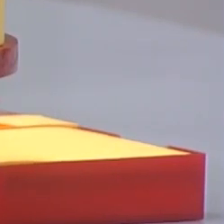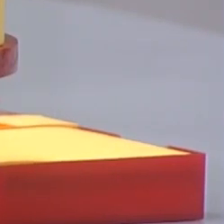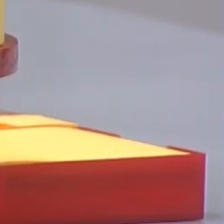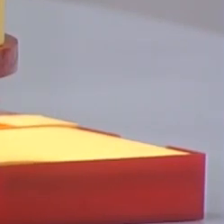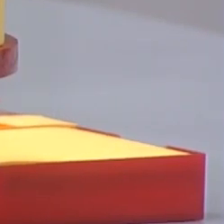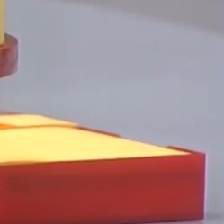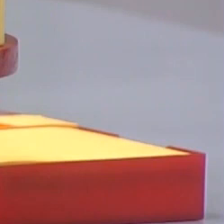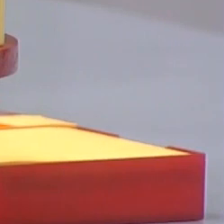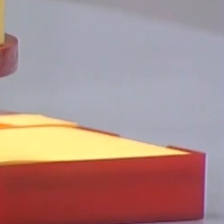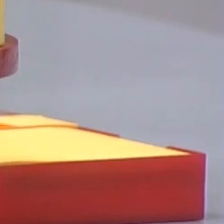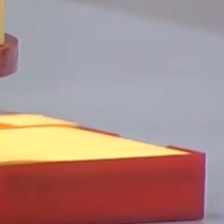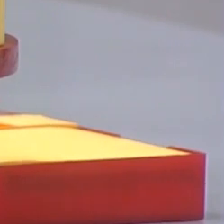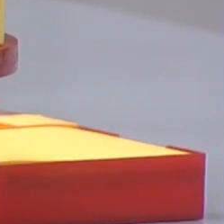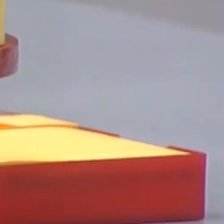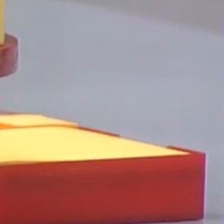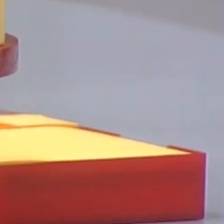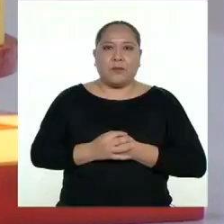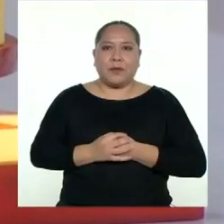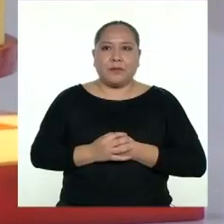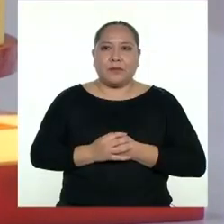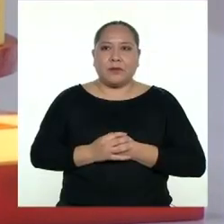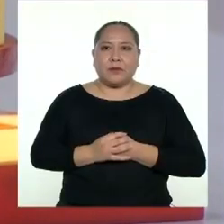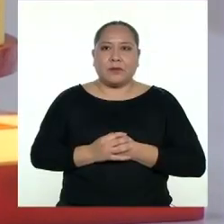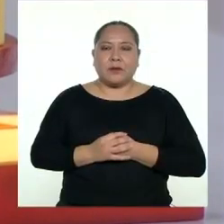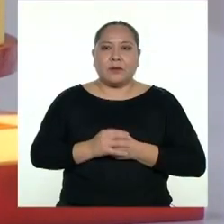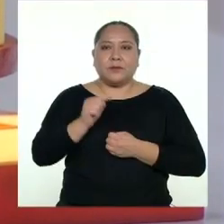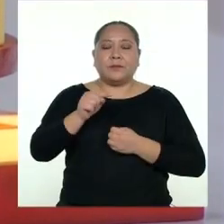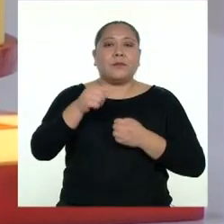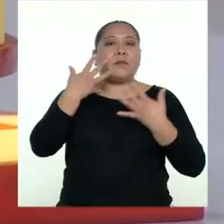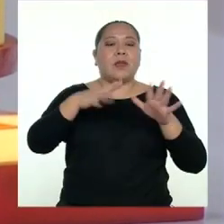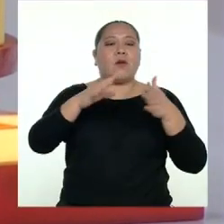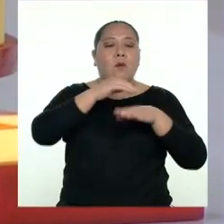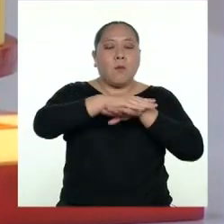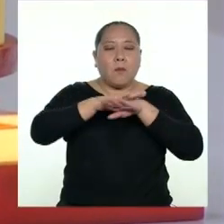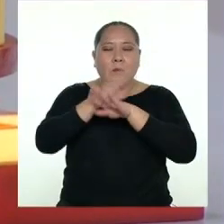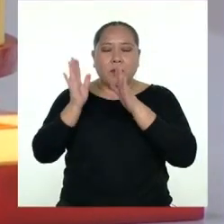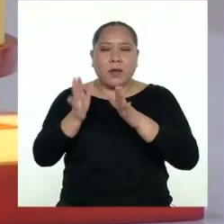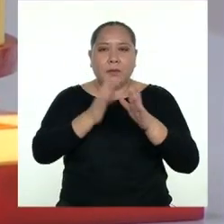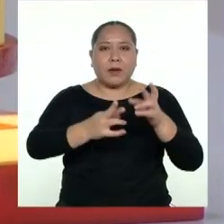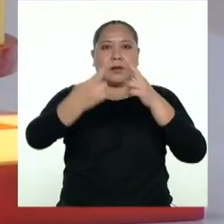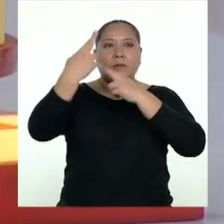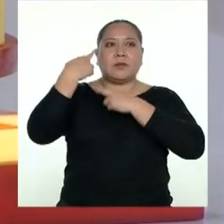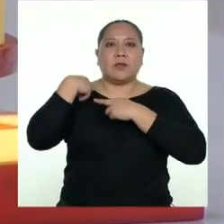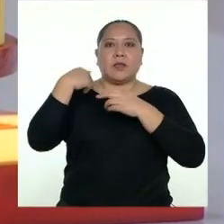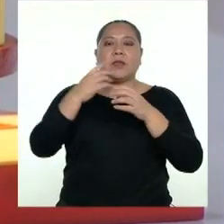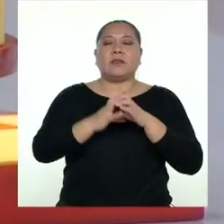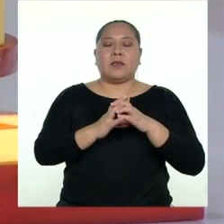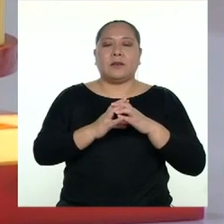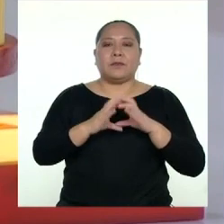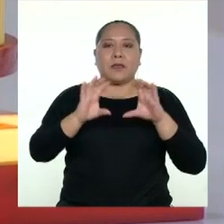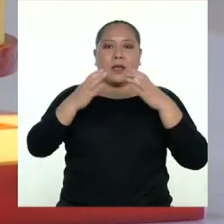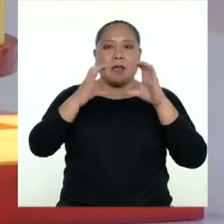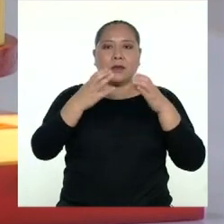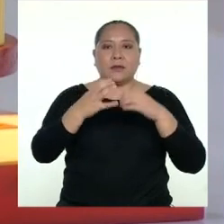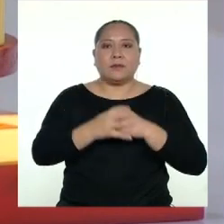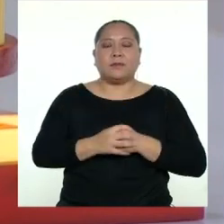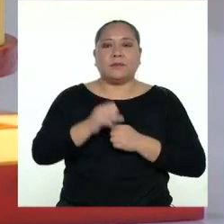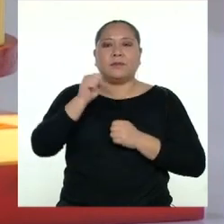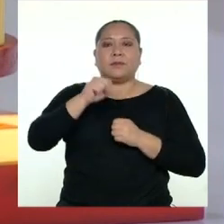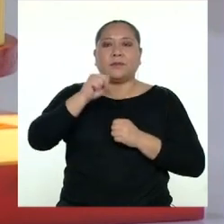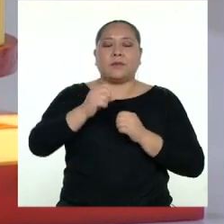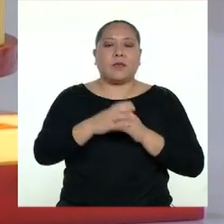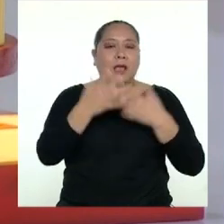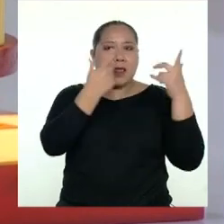una convivencia saludable podríamos organizar un plan para hacernos cargo de los quehaceres del hogar. Ya lo tengo